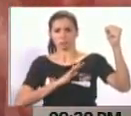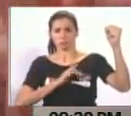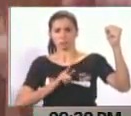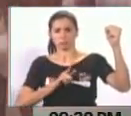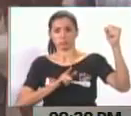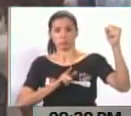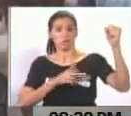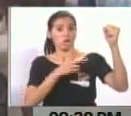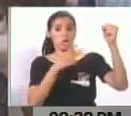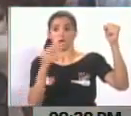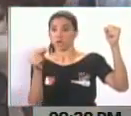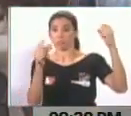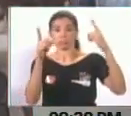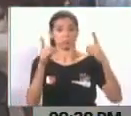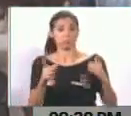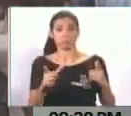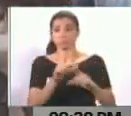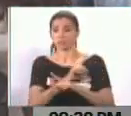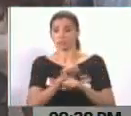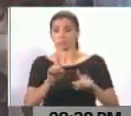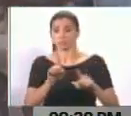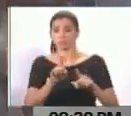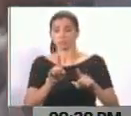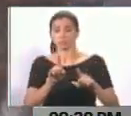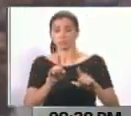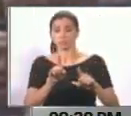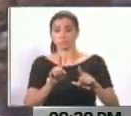Que no daremos descanso a mi brazo,